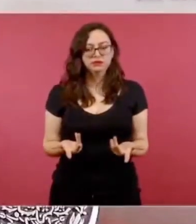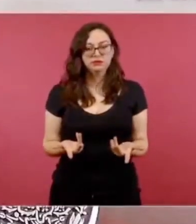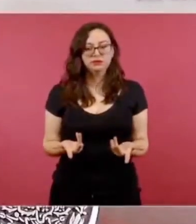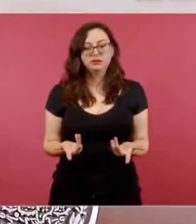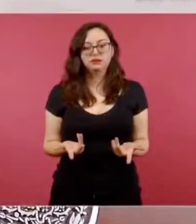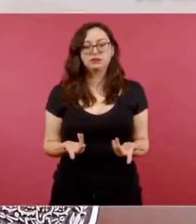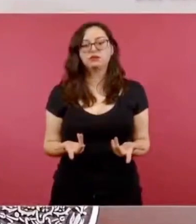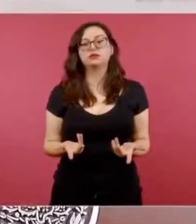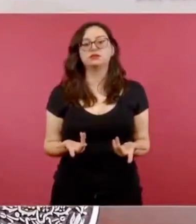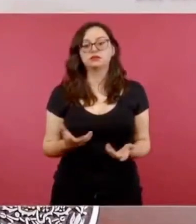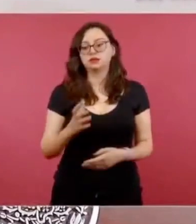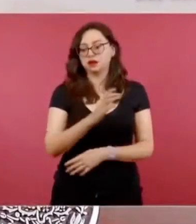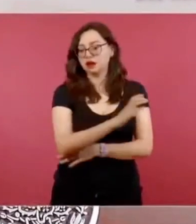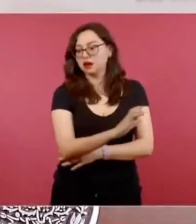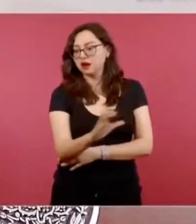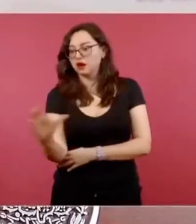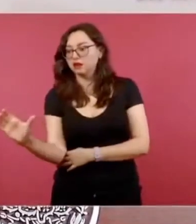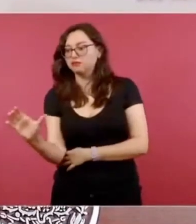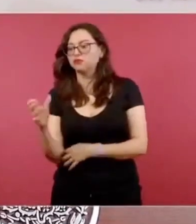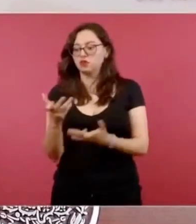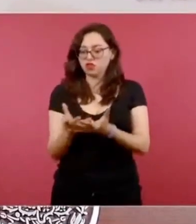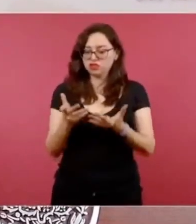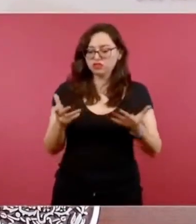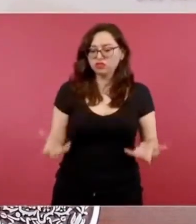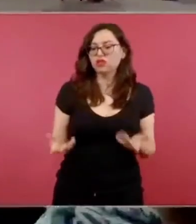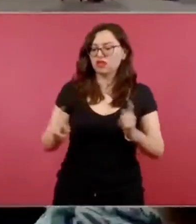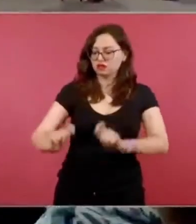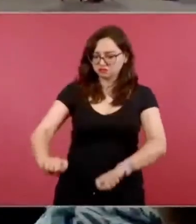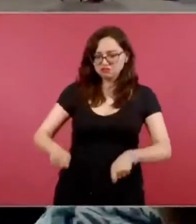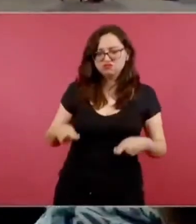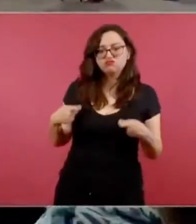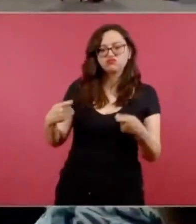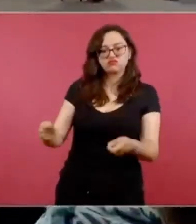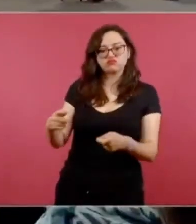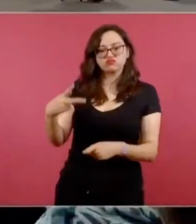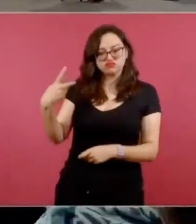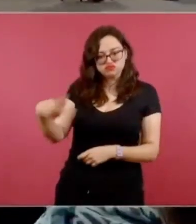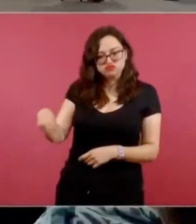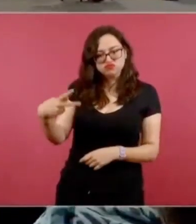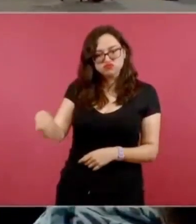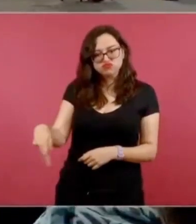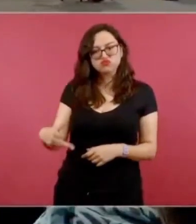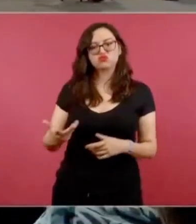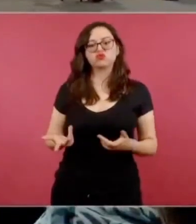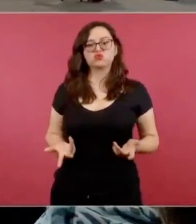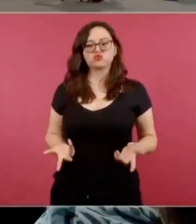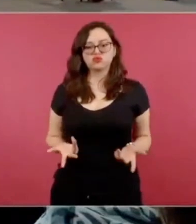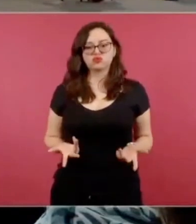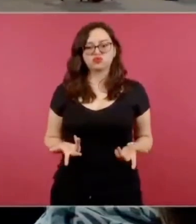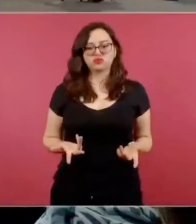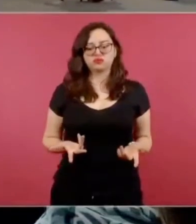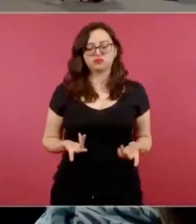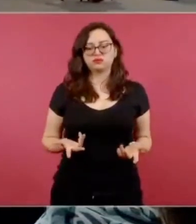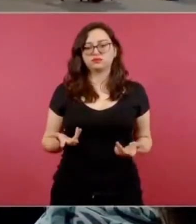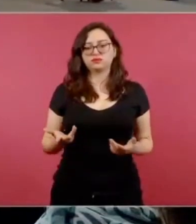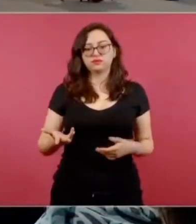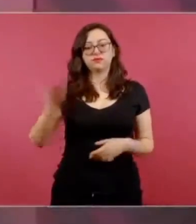La entrega de los campesinos de las tierras, la restitución de las tierras que habían